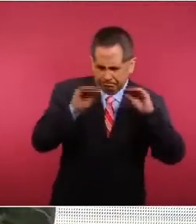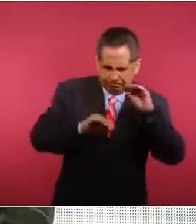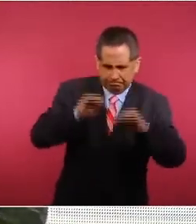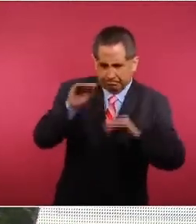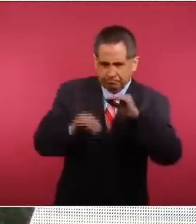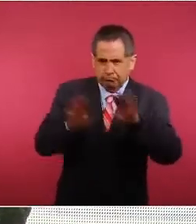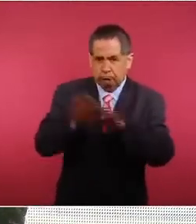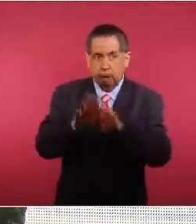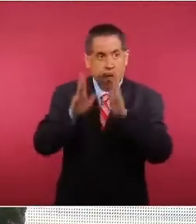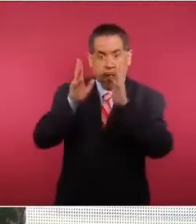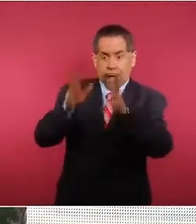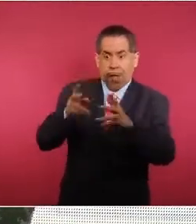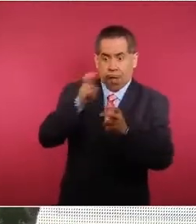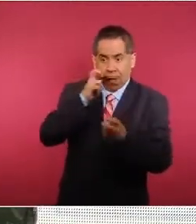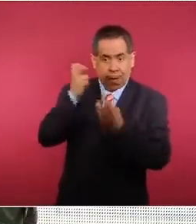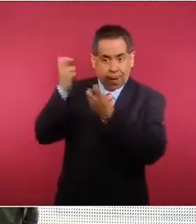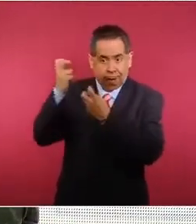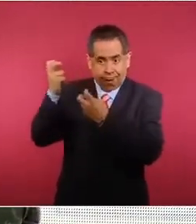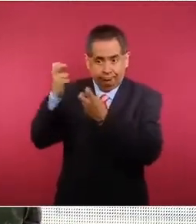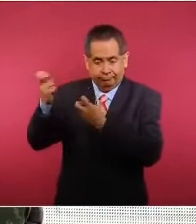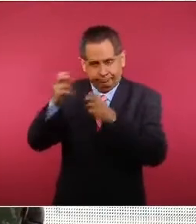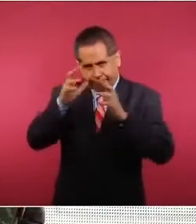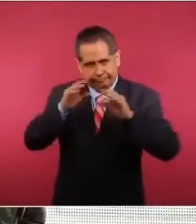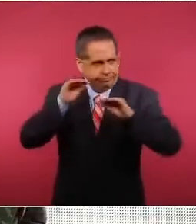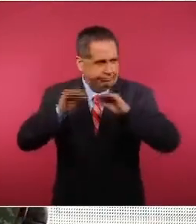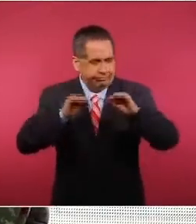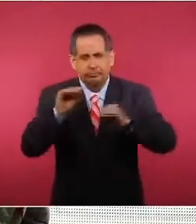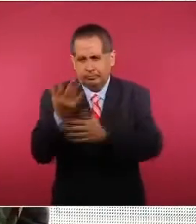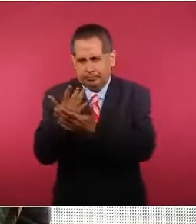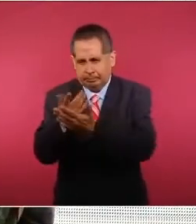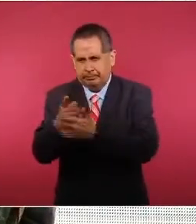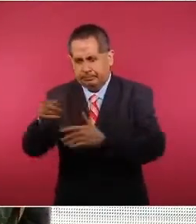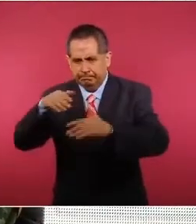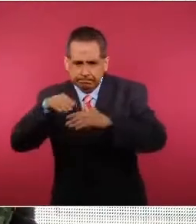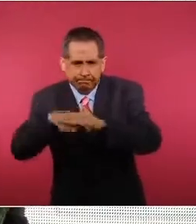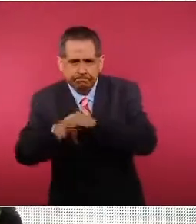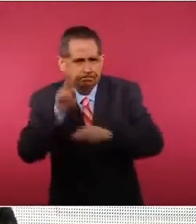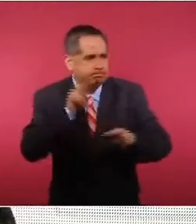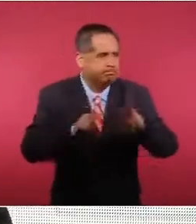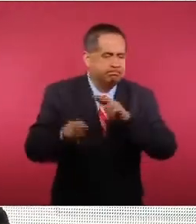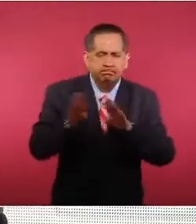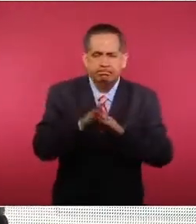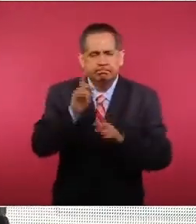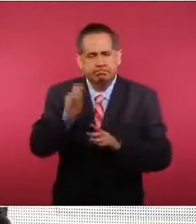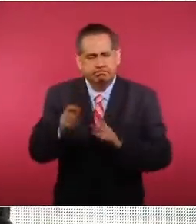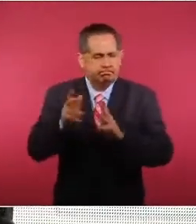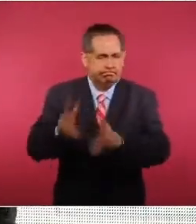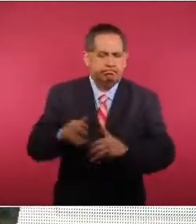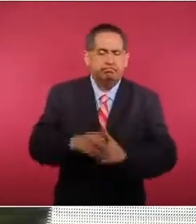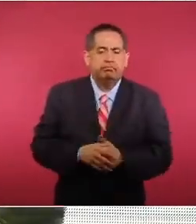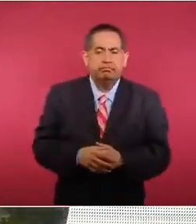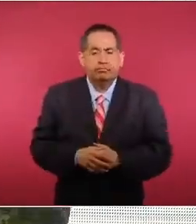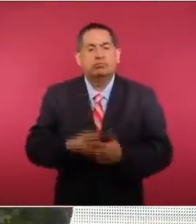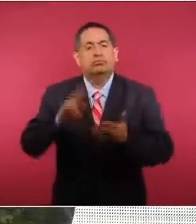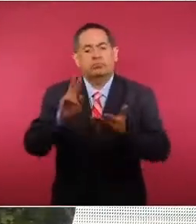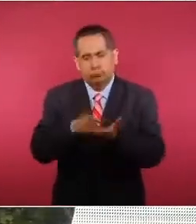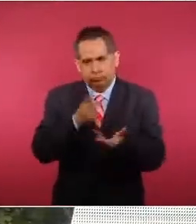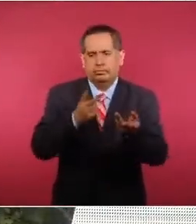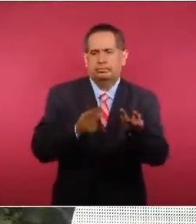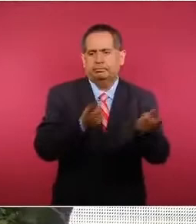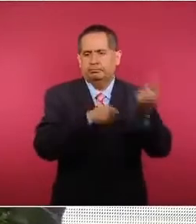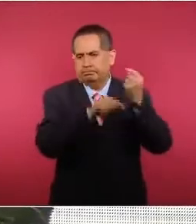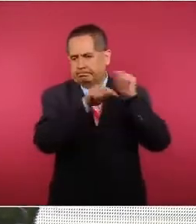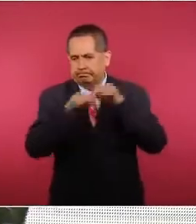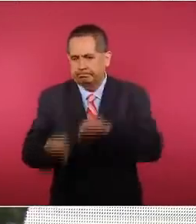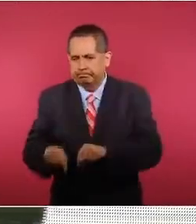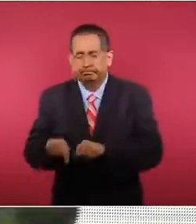como actualmente se encuentra, y lo verán ustedes en unos momentos. Llega de regreso el avión